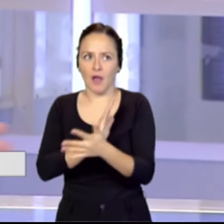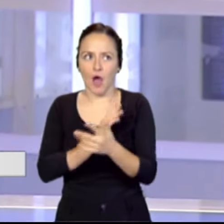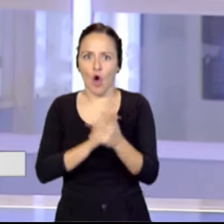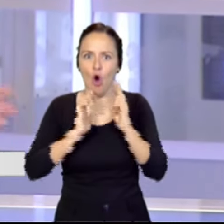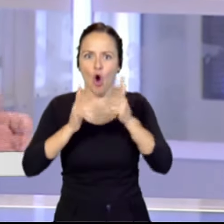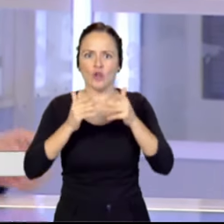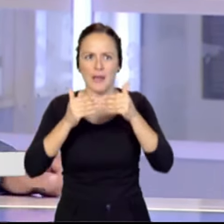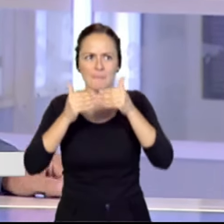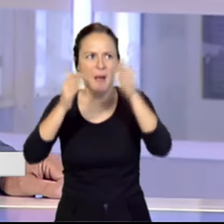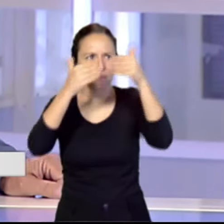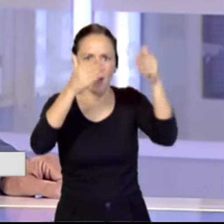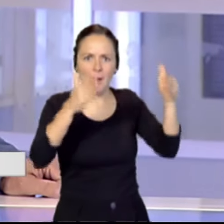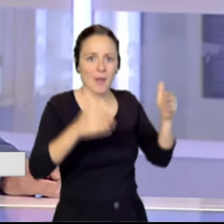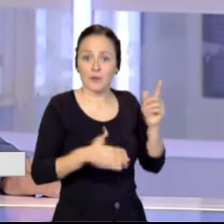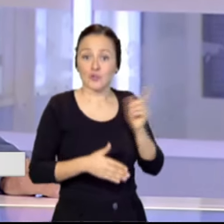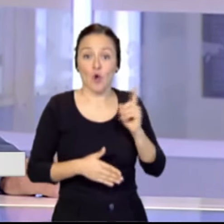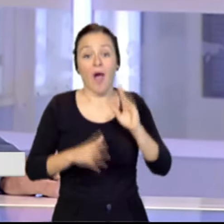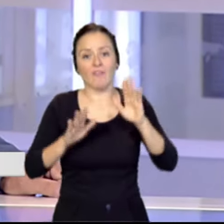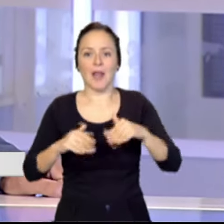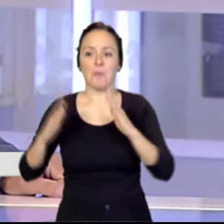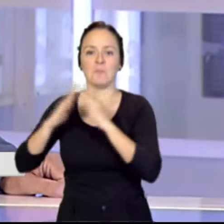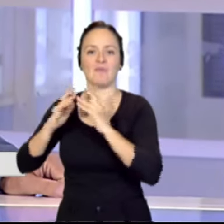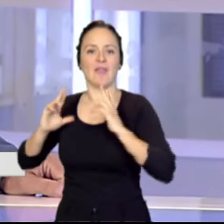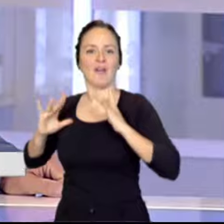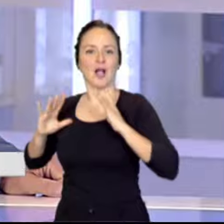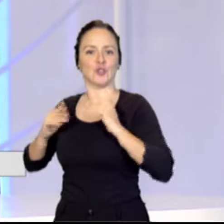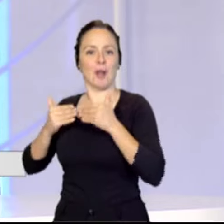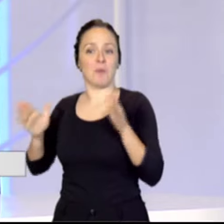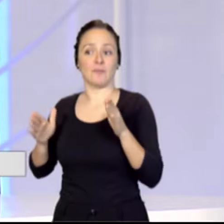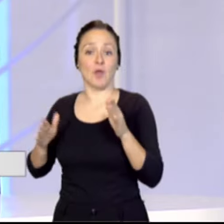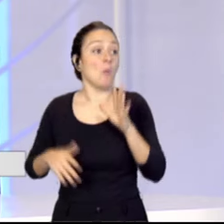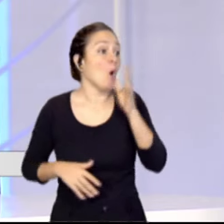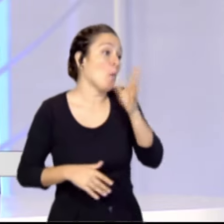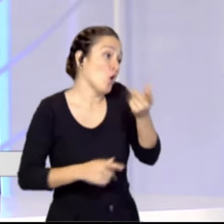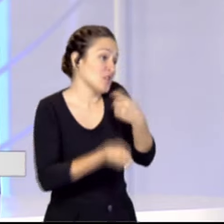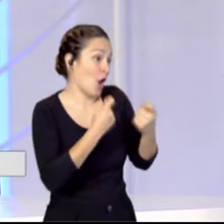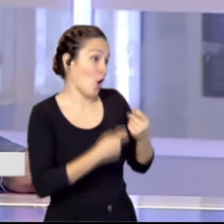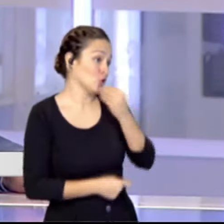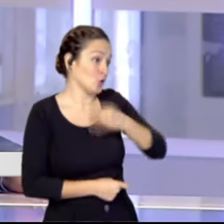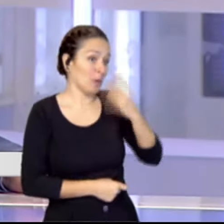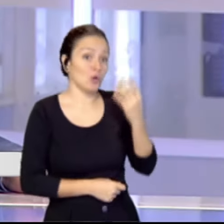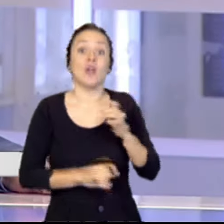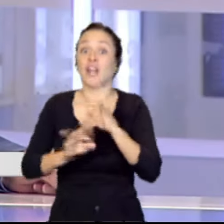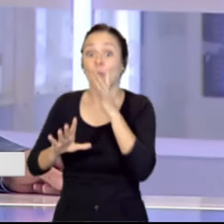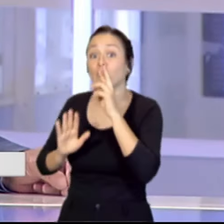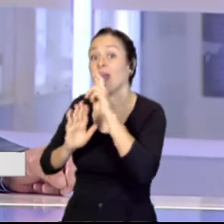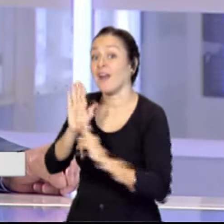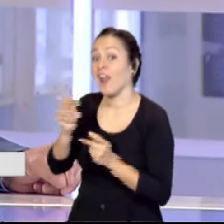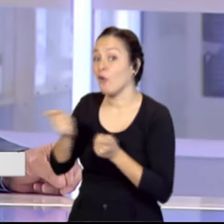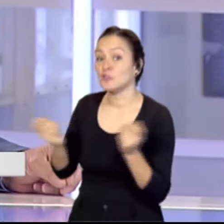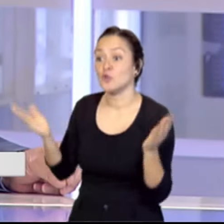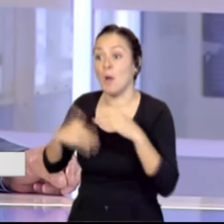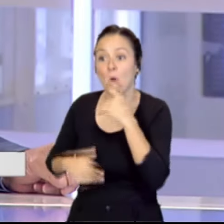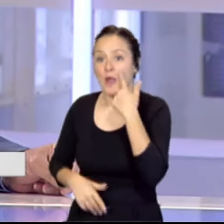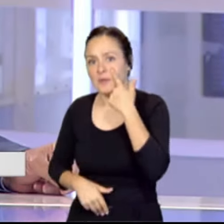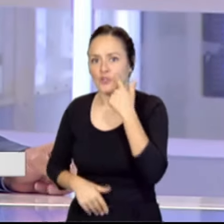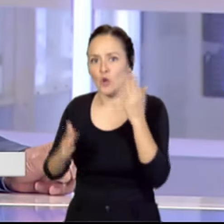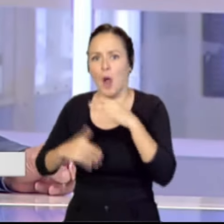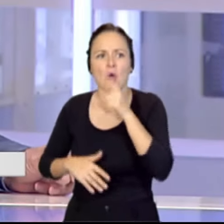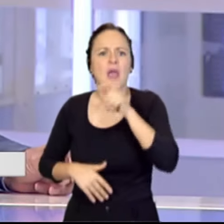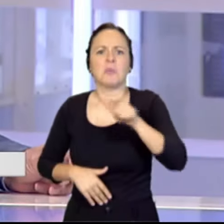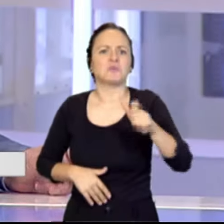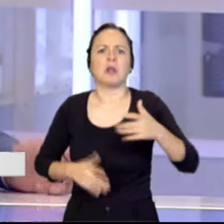abre eh viviendas vacacionales por qué porque han visto que es un negocio estupendo Claro que lo es pero porque no hay regulación porque no hay inspección porque aquí todo el mundo es bueno porque